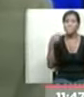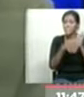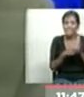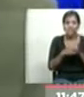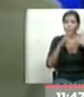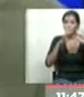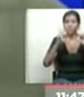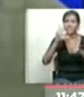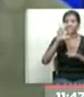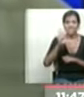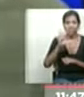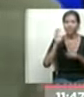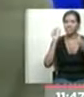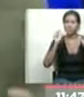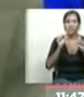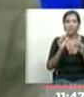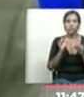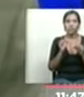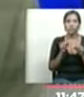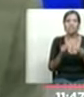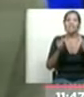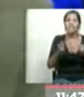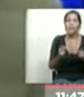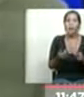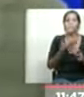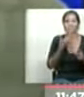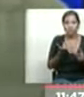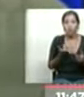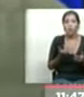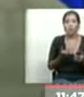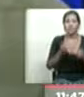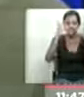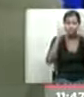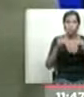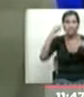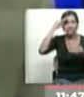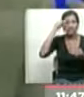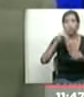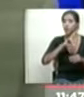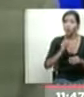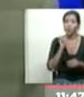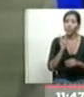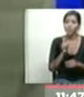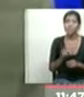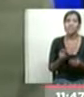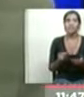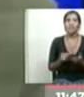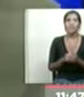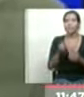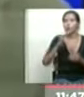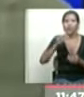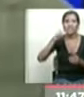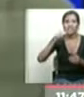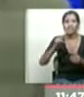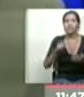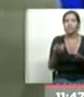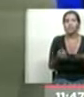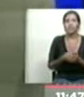1935 en este momento. La opción militar no debe ser, no necesariamente tiene que